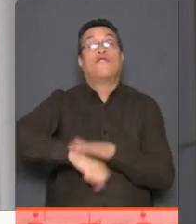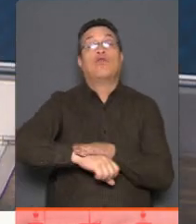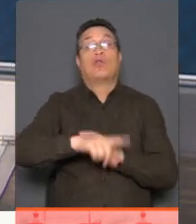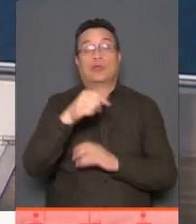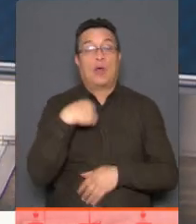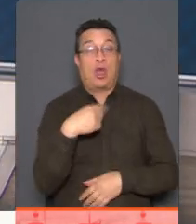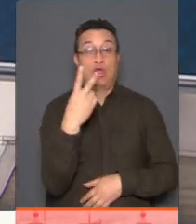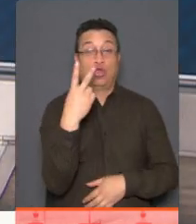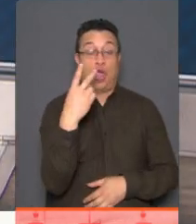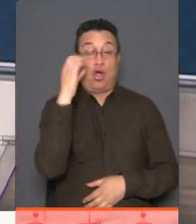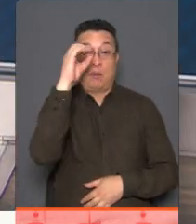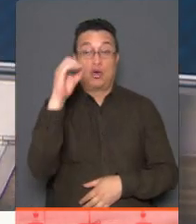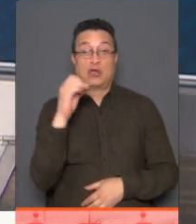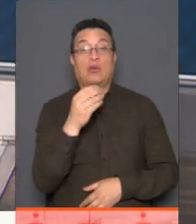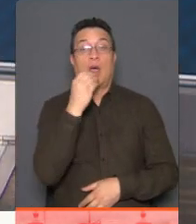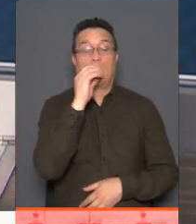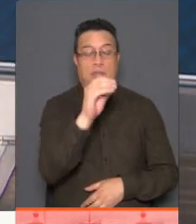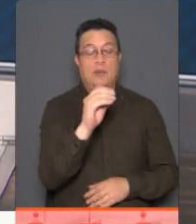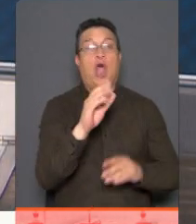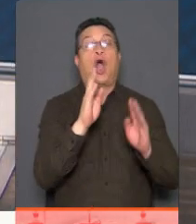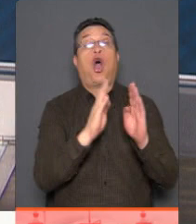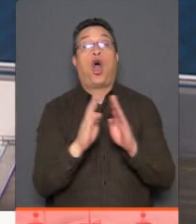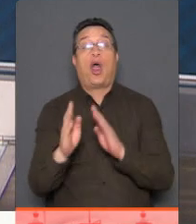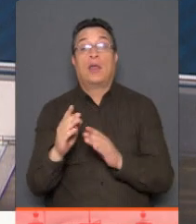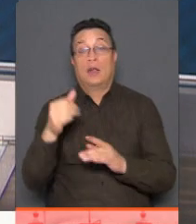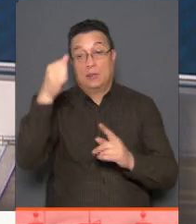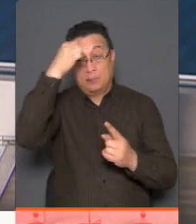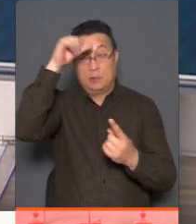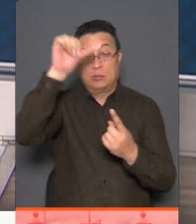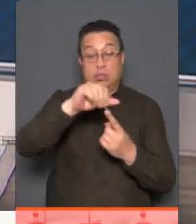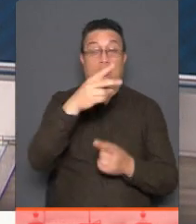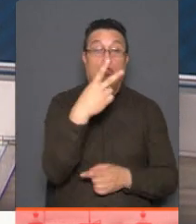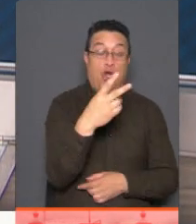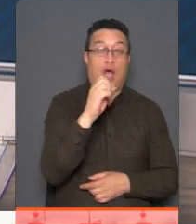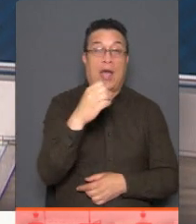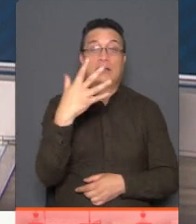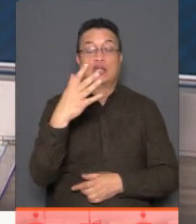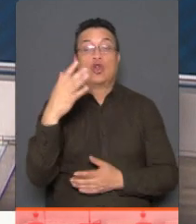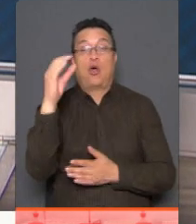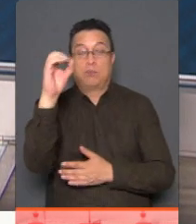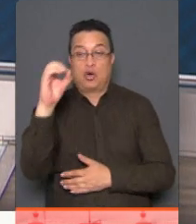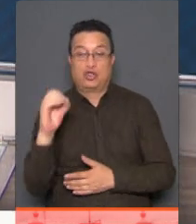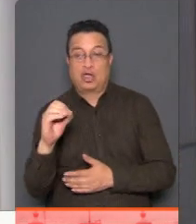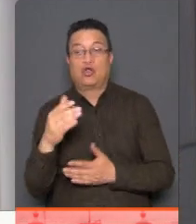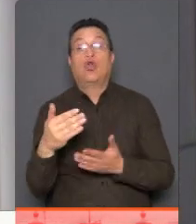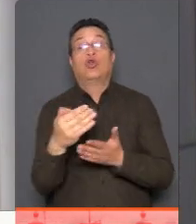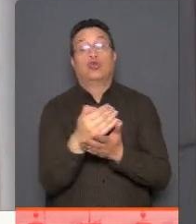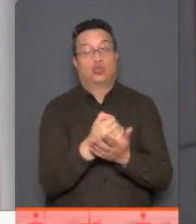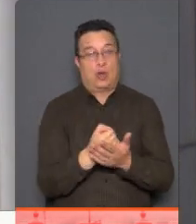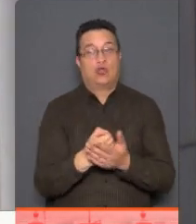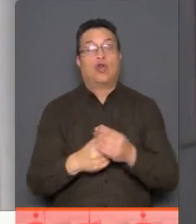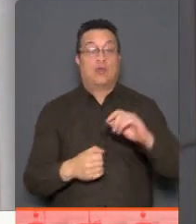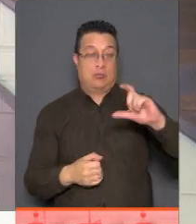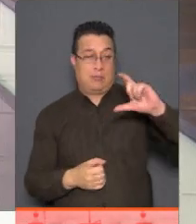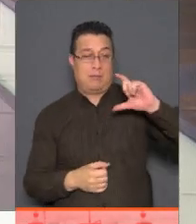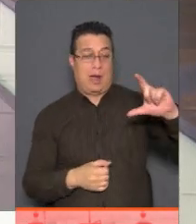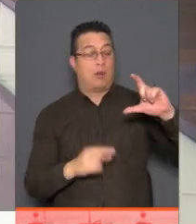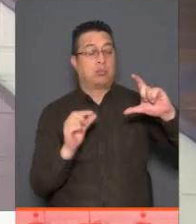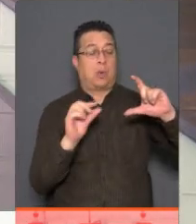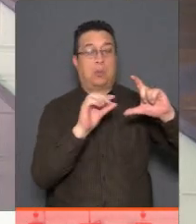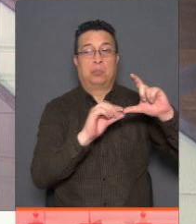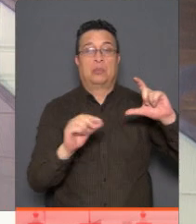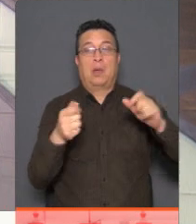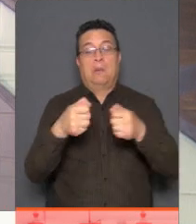2% llamado al orden. Amonestación de un 2 a un 5% de un sueldo que ya es bastante grande. O sea, sueldos, estos montos son